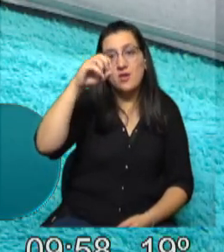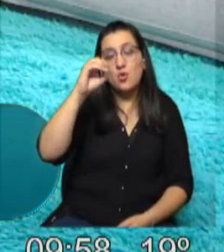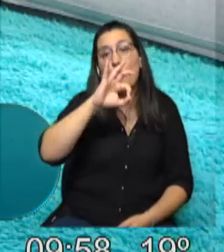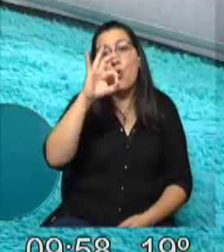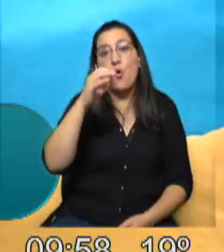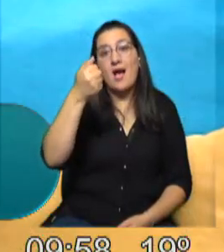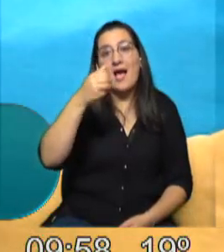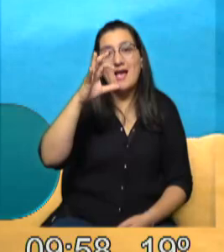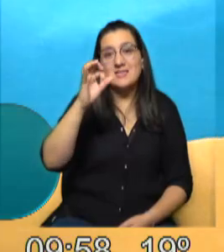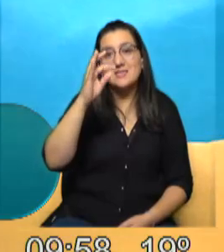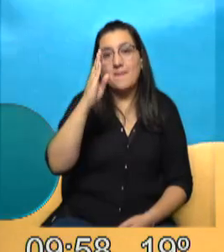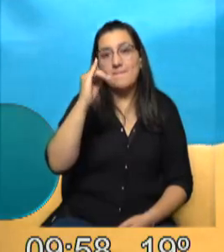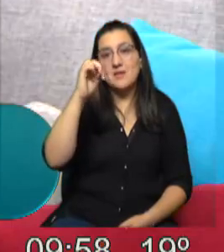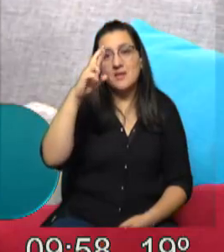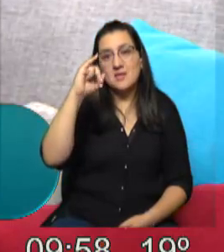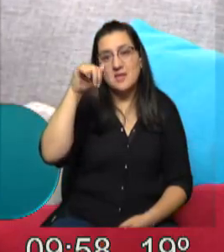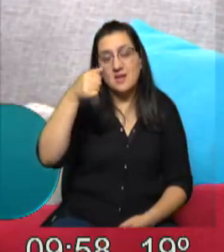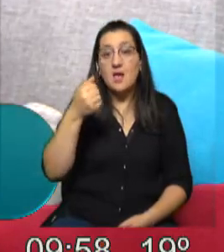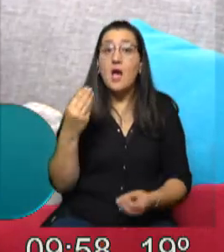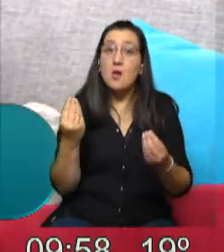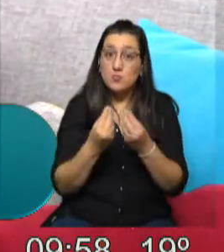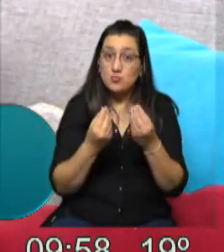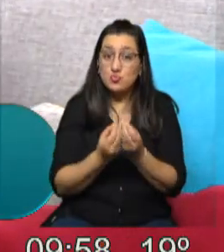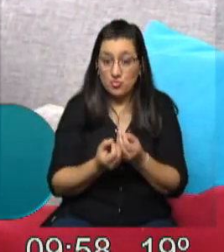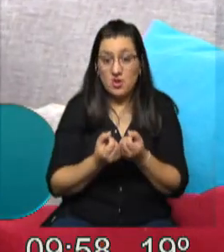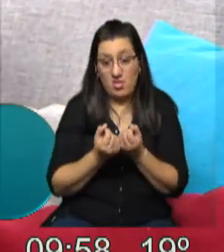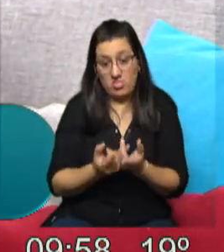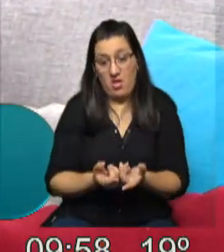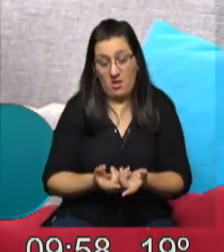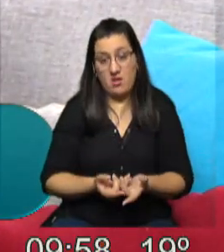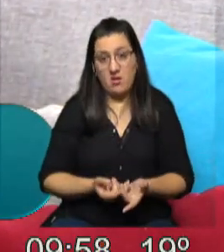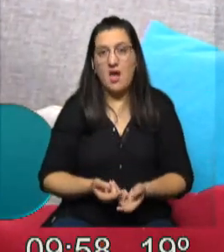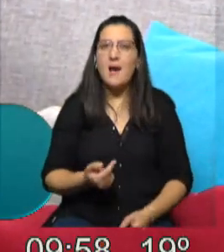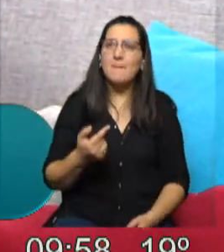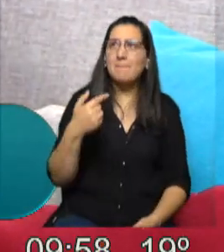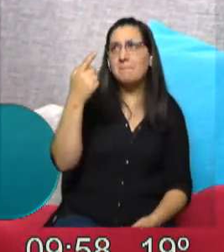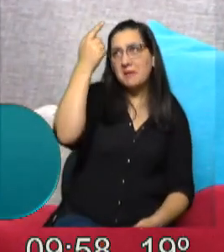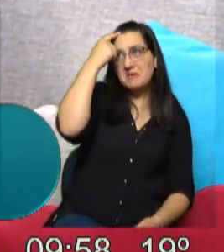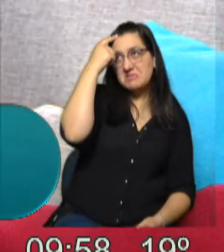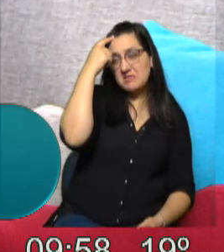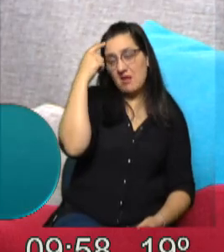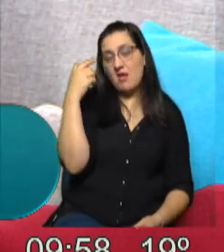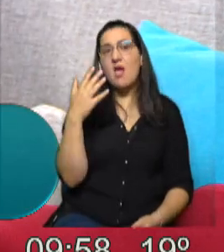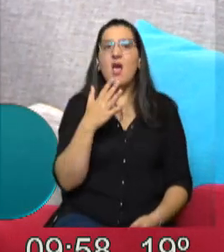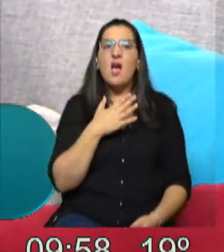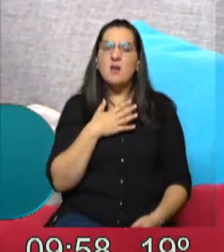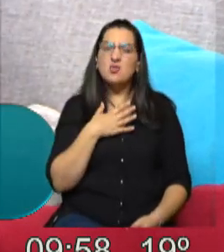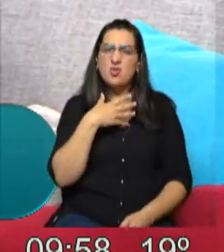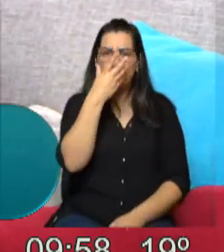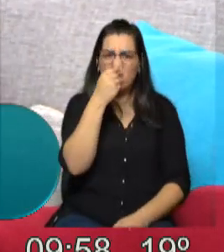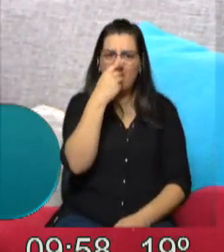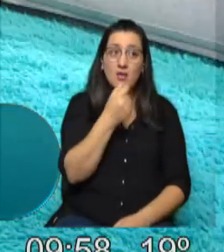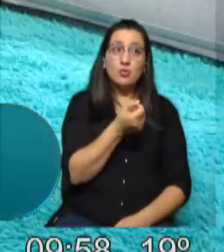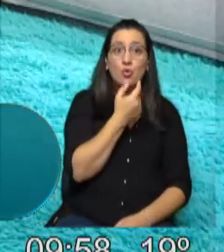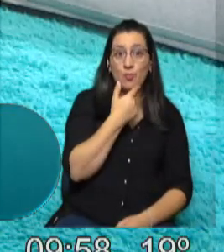llevas al veterinario si lo ves así. Pero sí sucede que se automedican porque uno lo que hace es trasladar lo que le pasa al hijo. Humano. Claro, es como